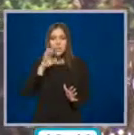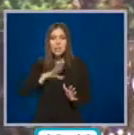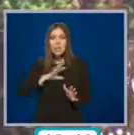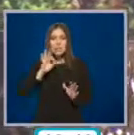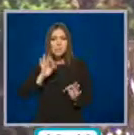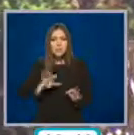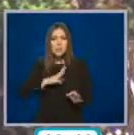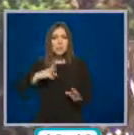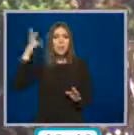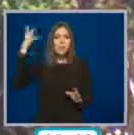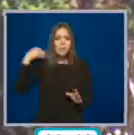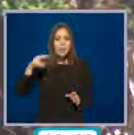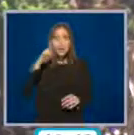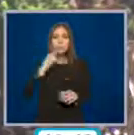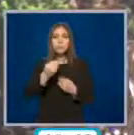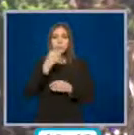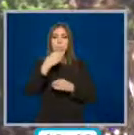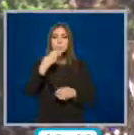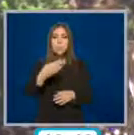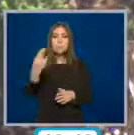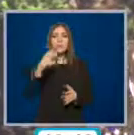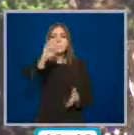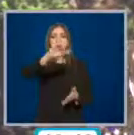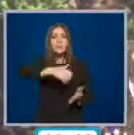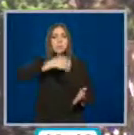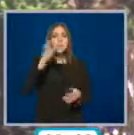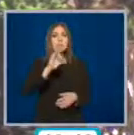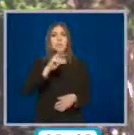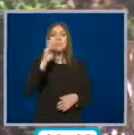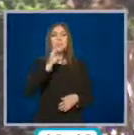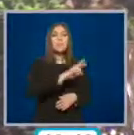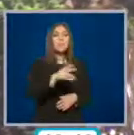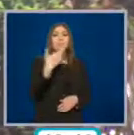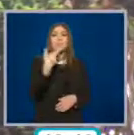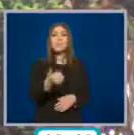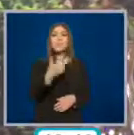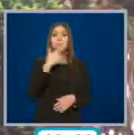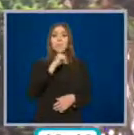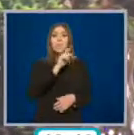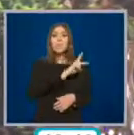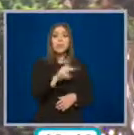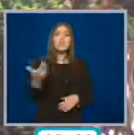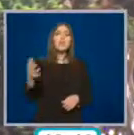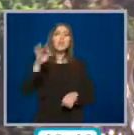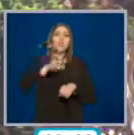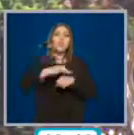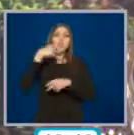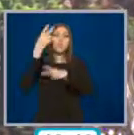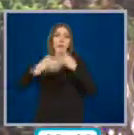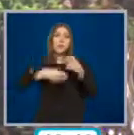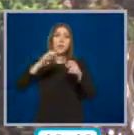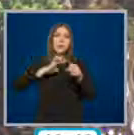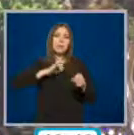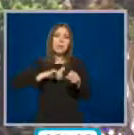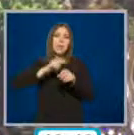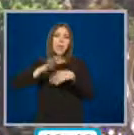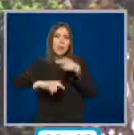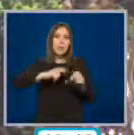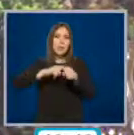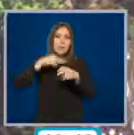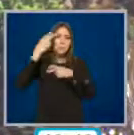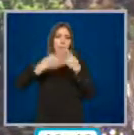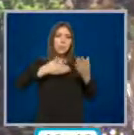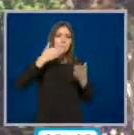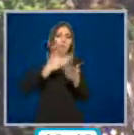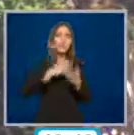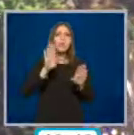comiendo bien, cepillarlos. Y si vemos que nada de esto de la alimentación y esto funciona, el médico veterinario te puede dar un Mejor. tipo de purgante, pero es veterinario y ellos te lo